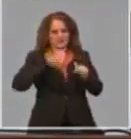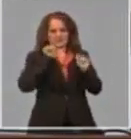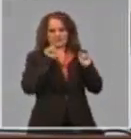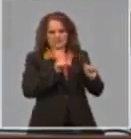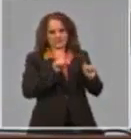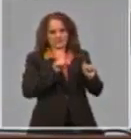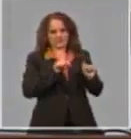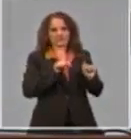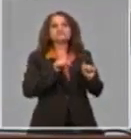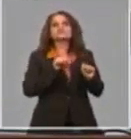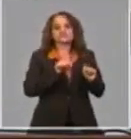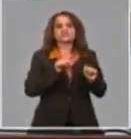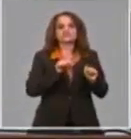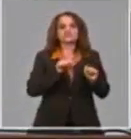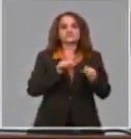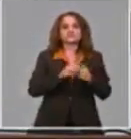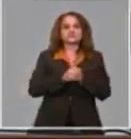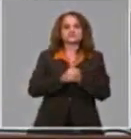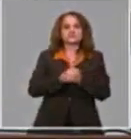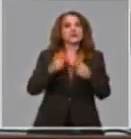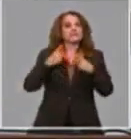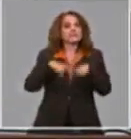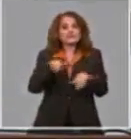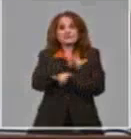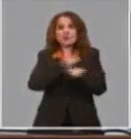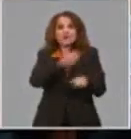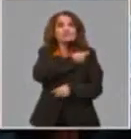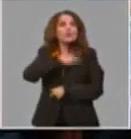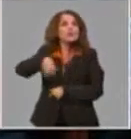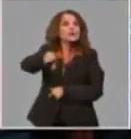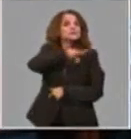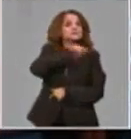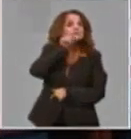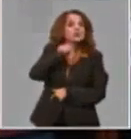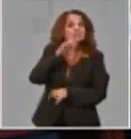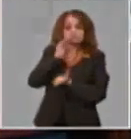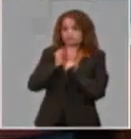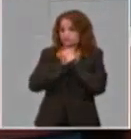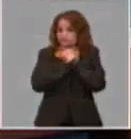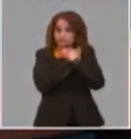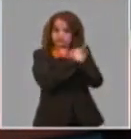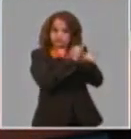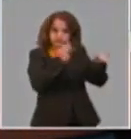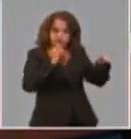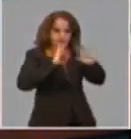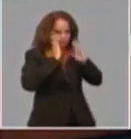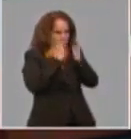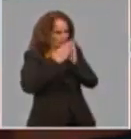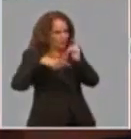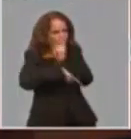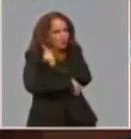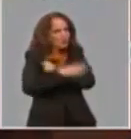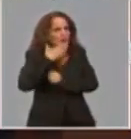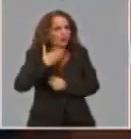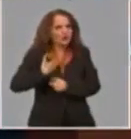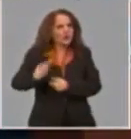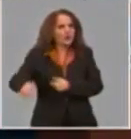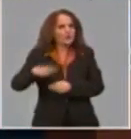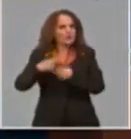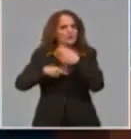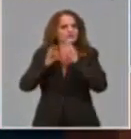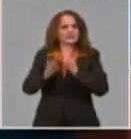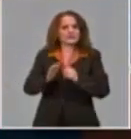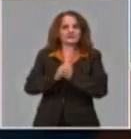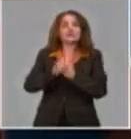primera trinchera, en el frente, pero también de la población, de toda la información que tenemos que darle a la población para que